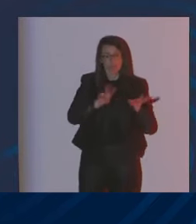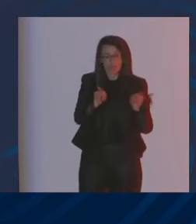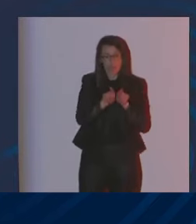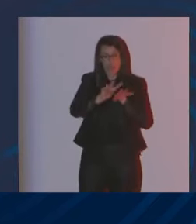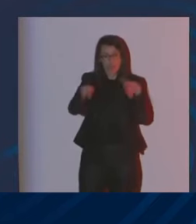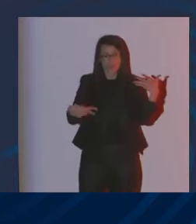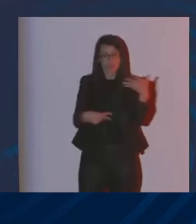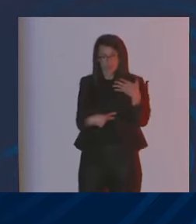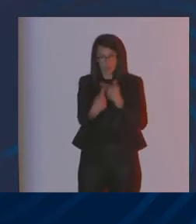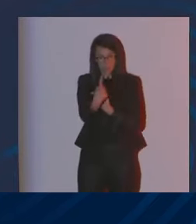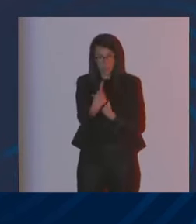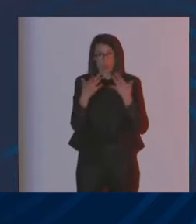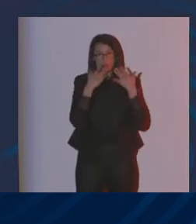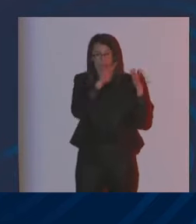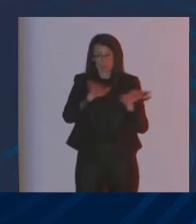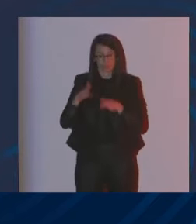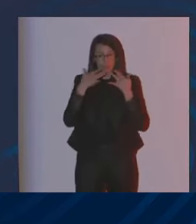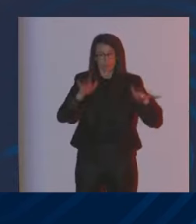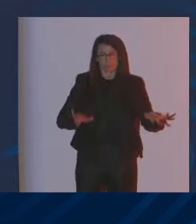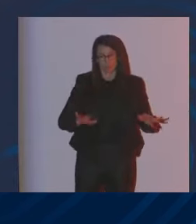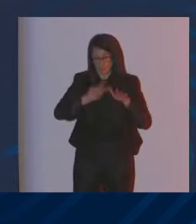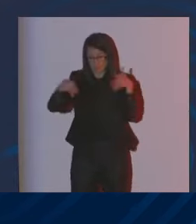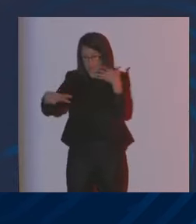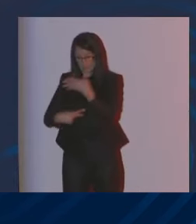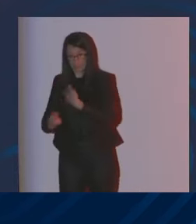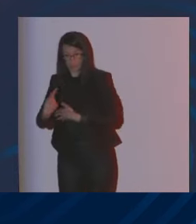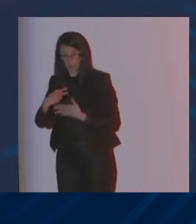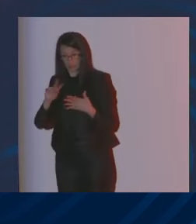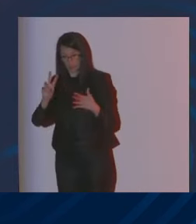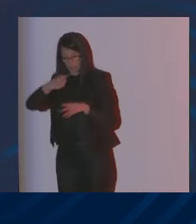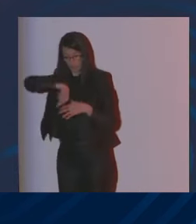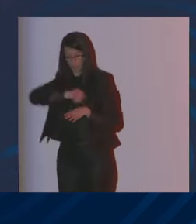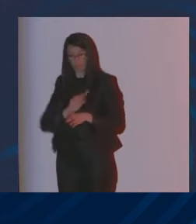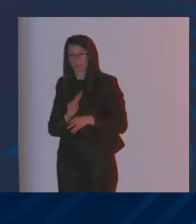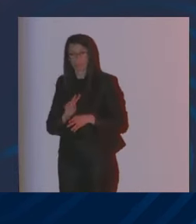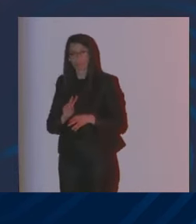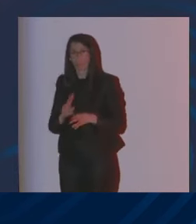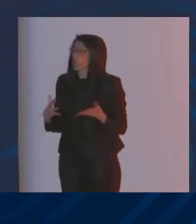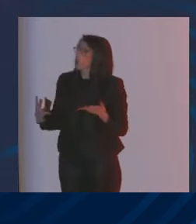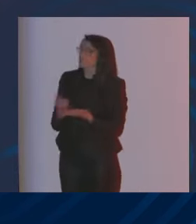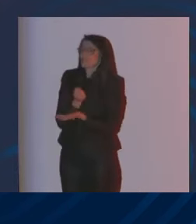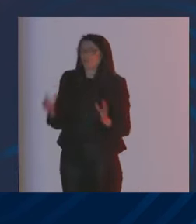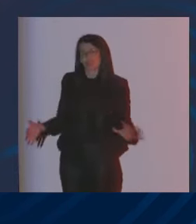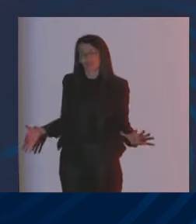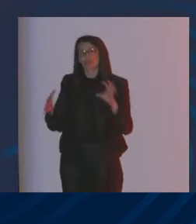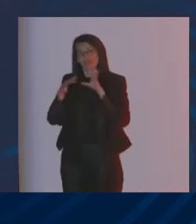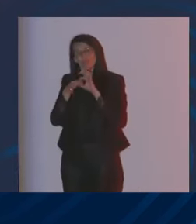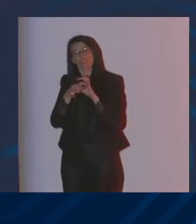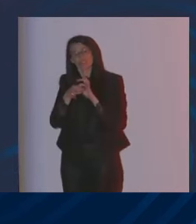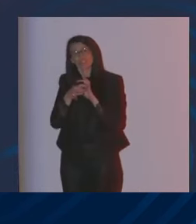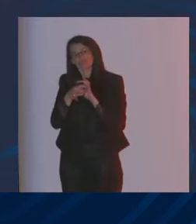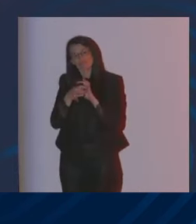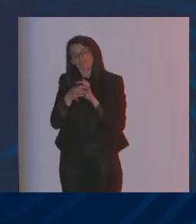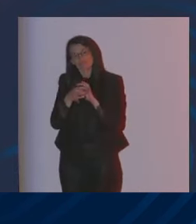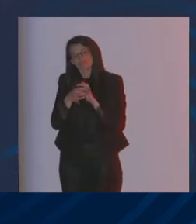hermanas. Somos 7, pues eso, conmigo, ¿no? Y estamos todas muy unidas, aunque